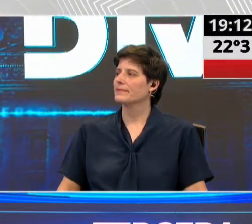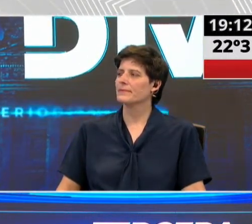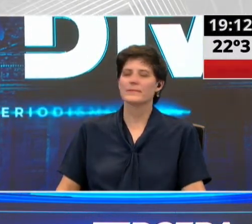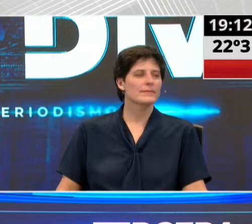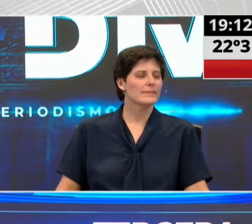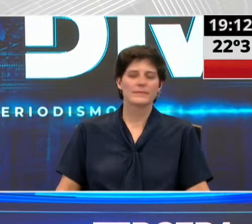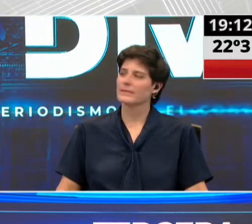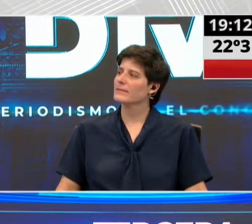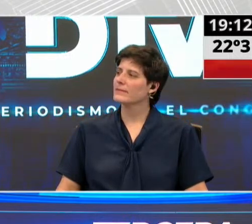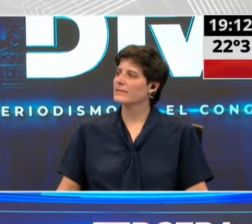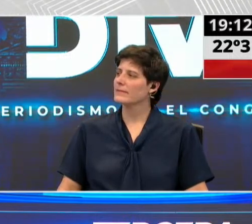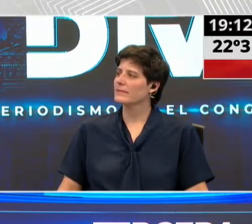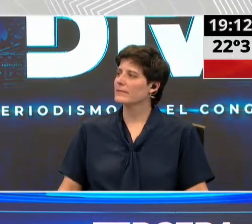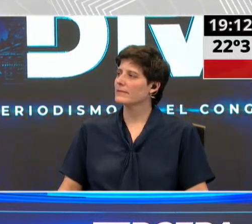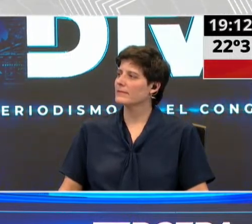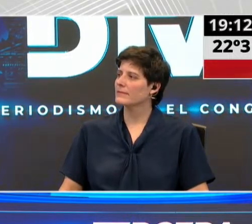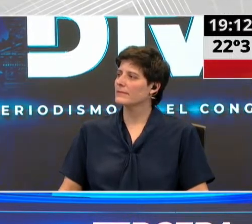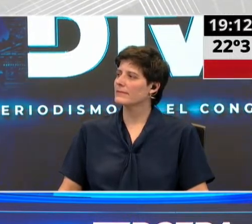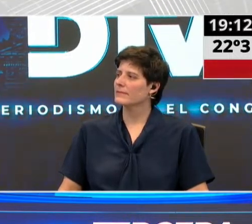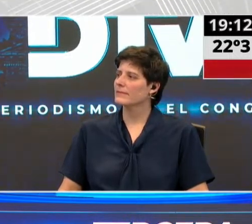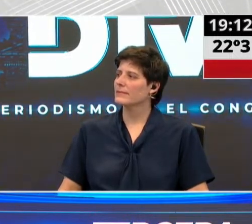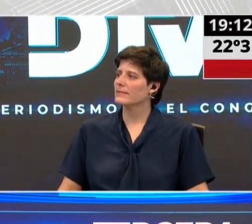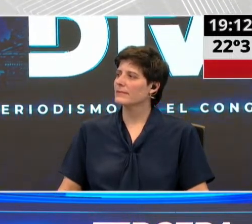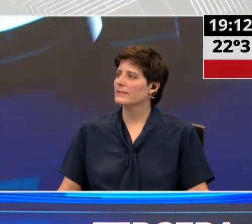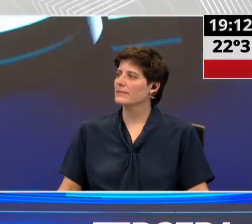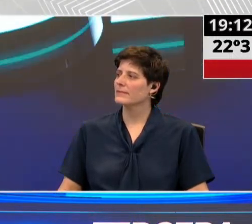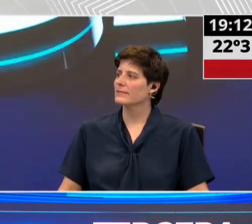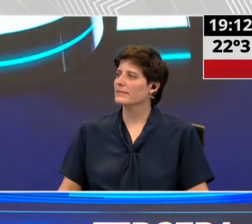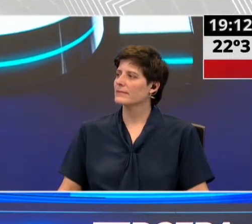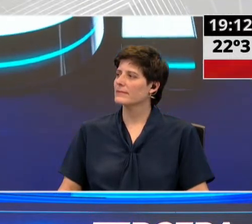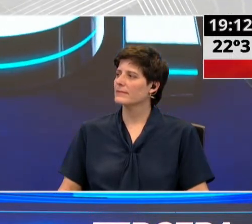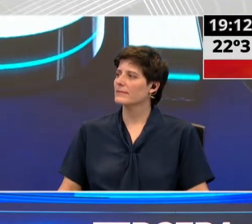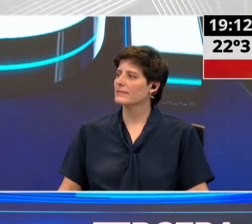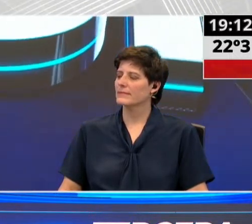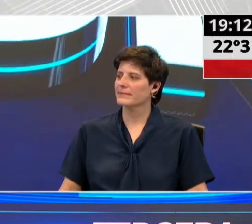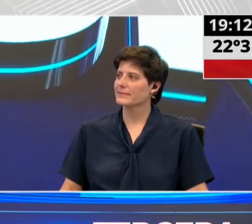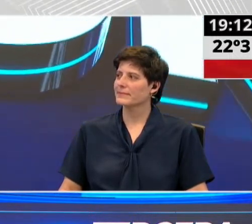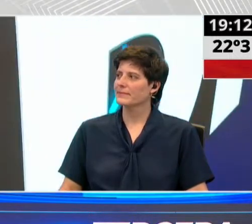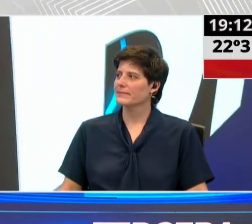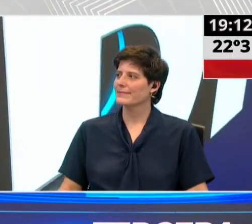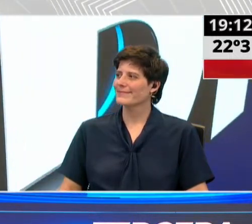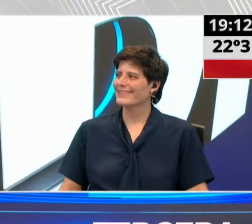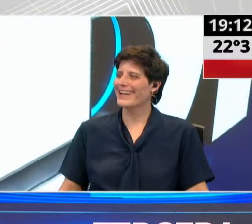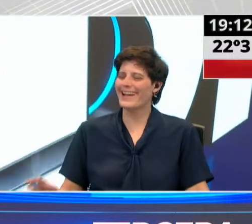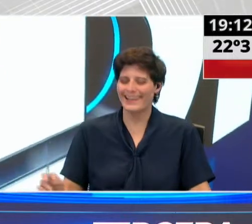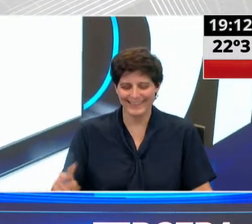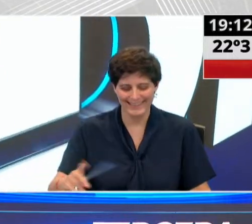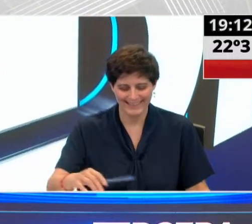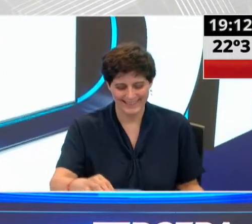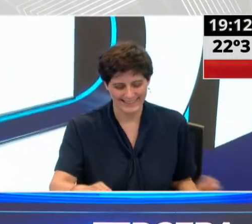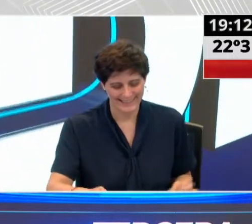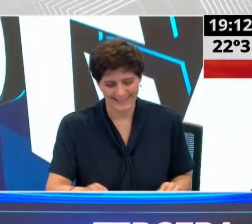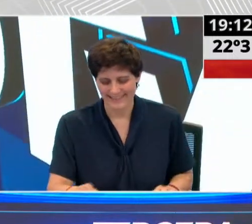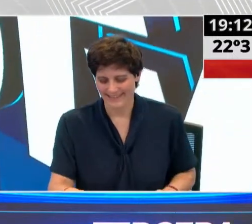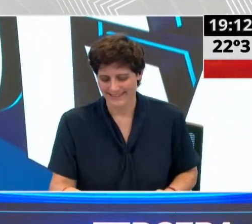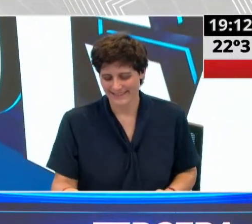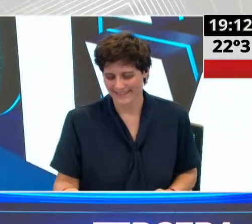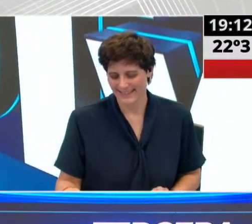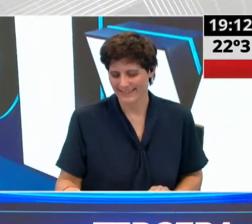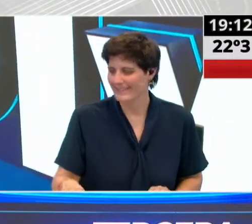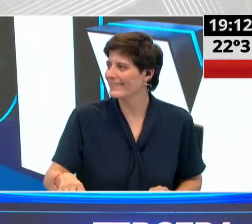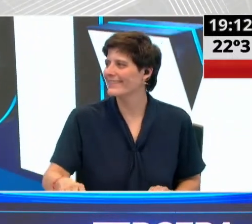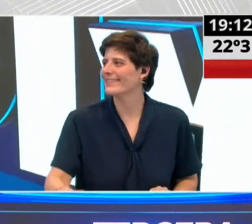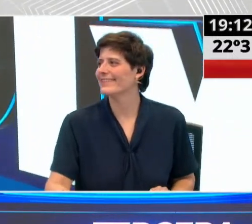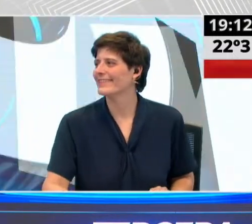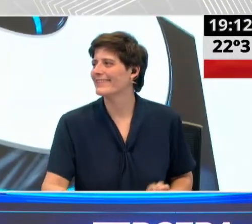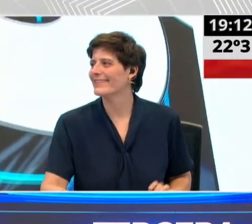por el Cambio, especialmente porque sucede por fuera del PRO. Lo cierto es que eso, podríamos decir que la sangre no llegó al río y que en ese contexto se